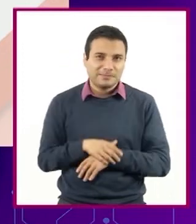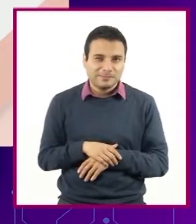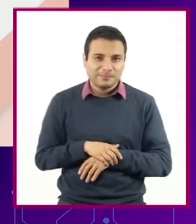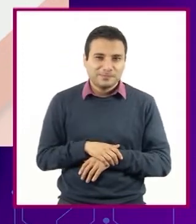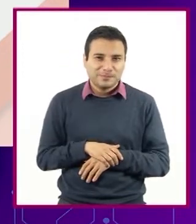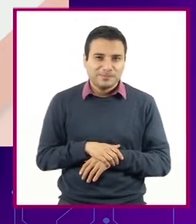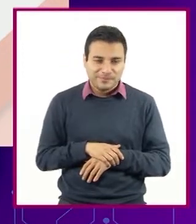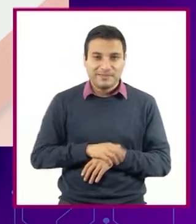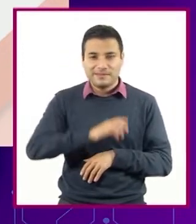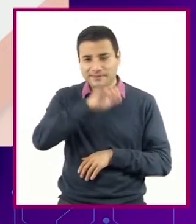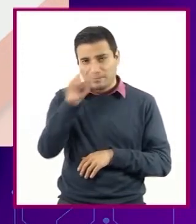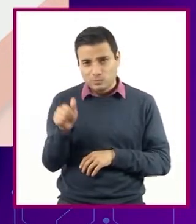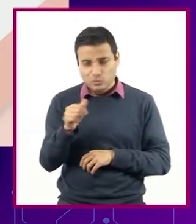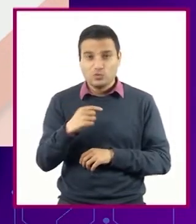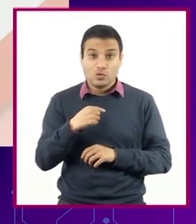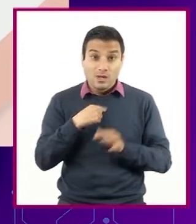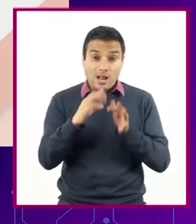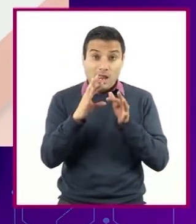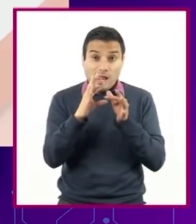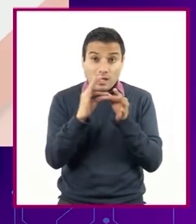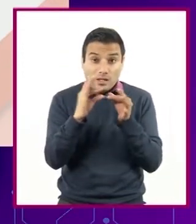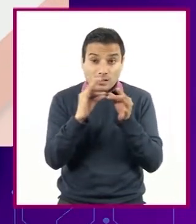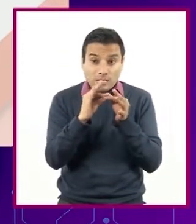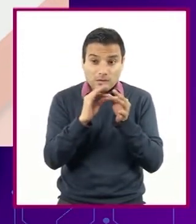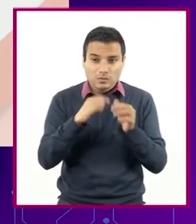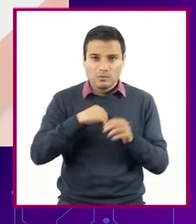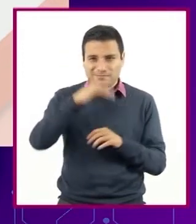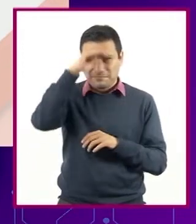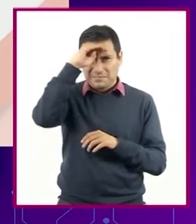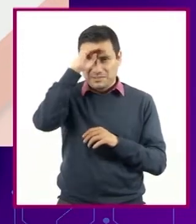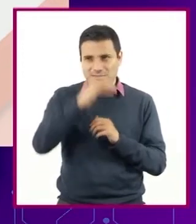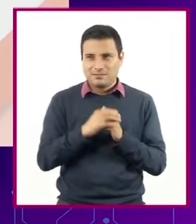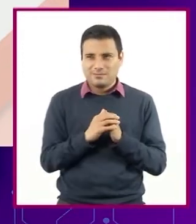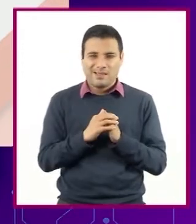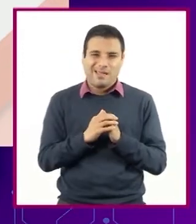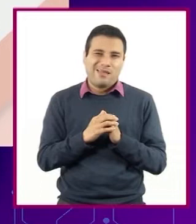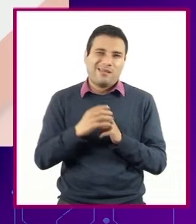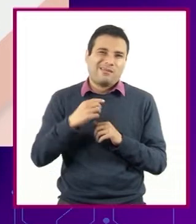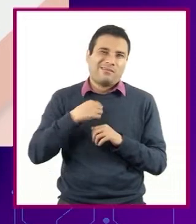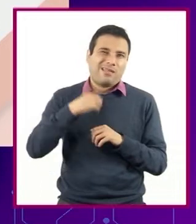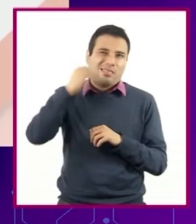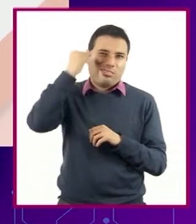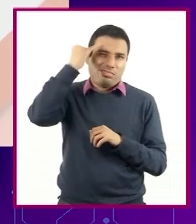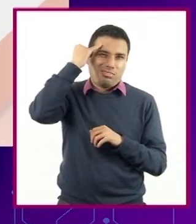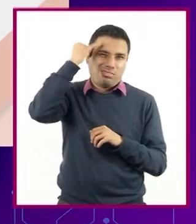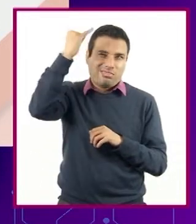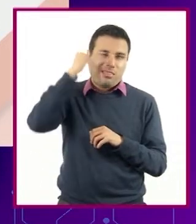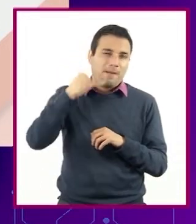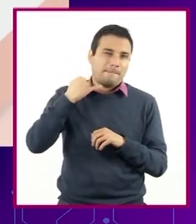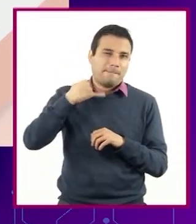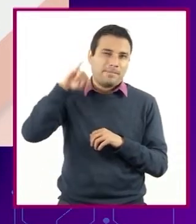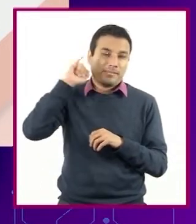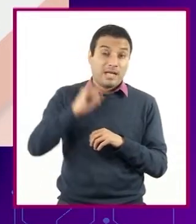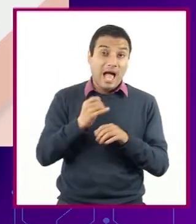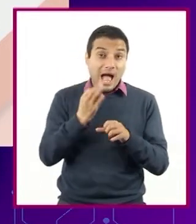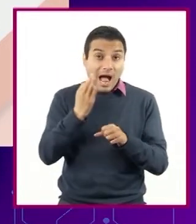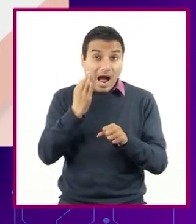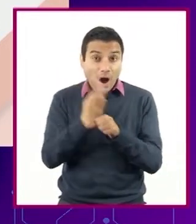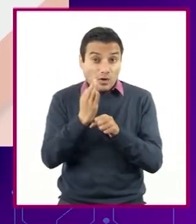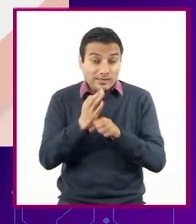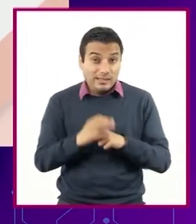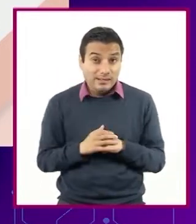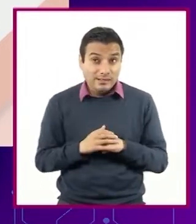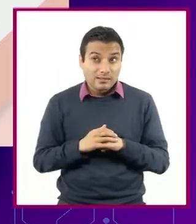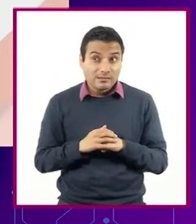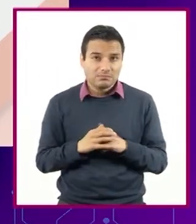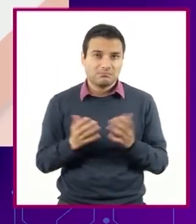con que me dirigiría a ustedes, me pareció que todo era una utopía y considero que, por ahora, ser o no